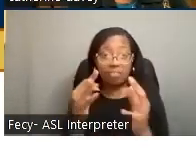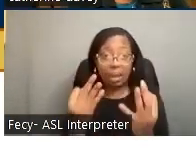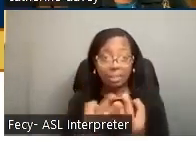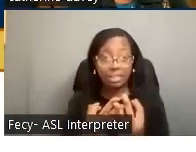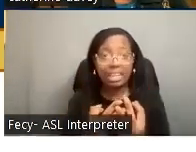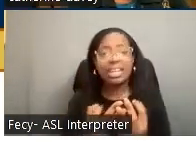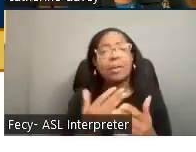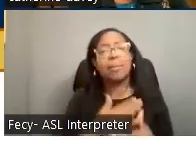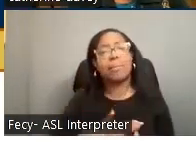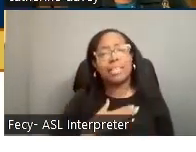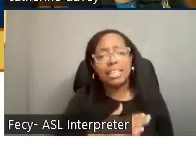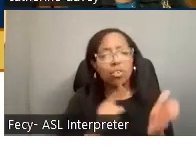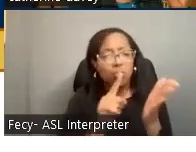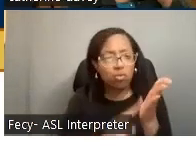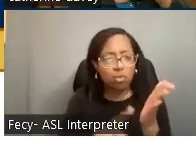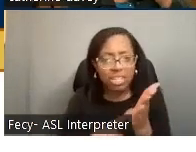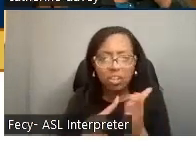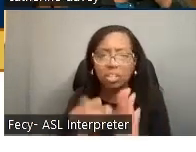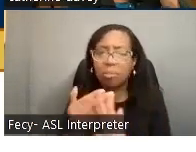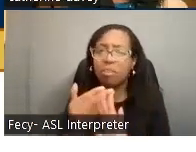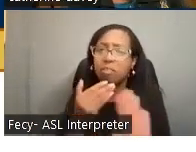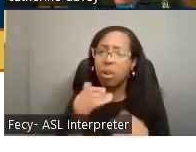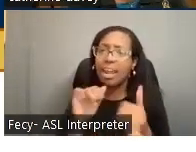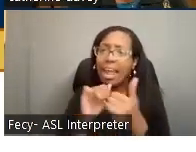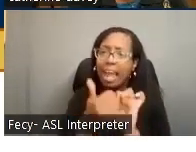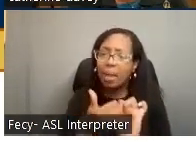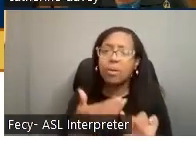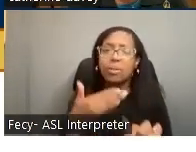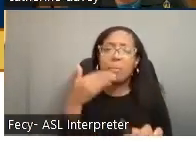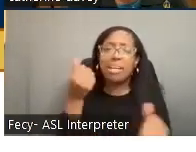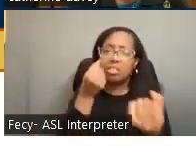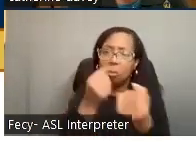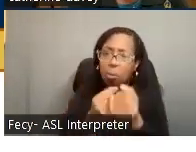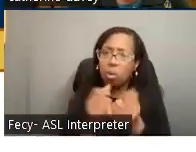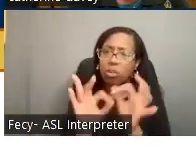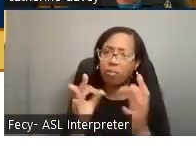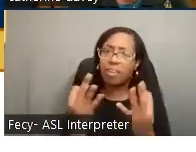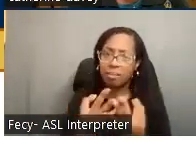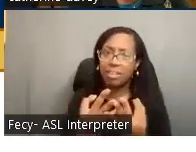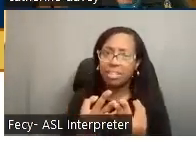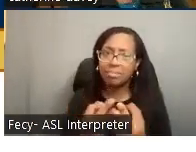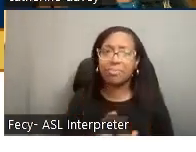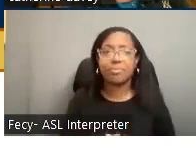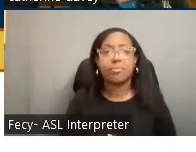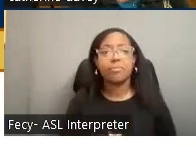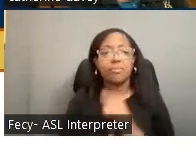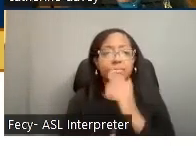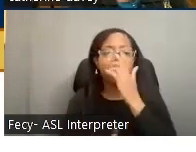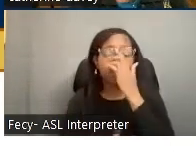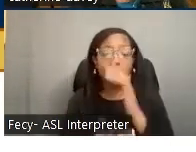páginas ofrecen ayuda. Algunas son por medio de la ACLU, que tiene herramientas